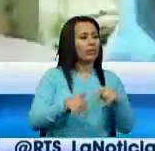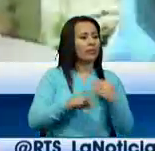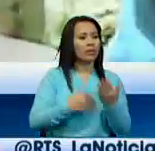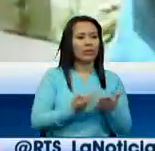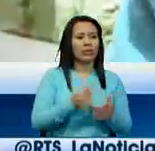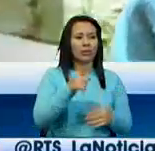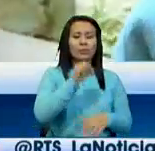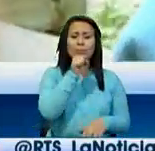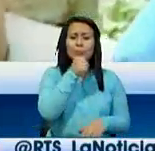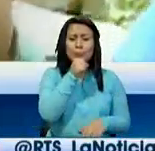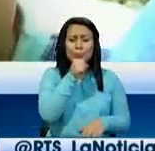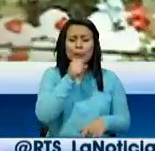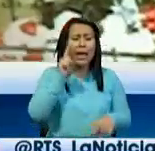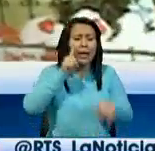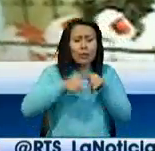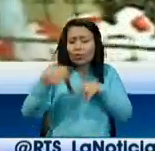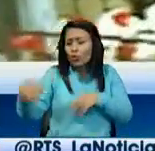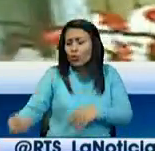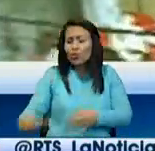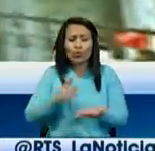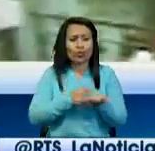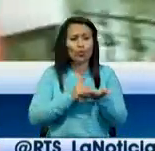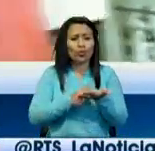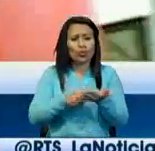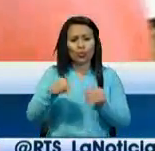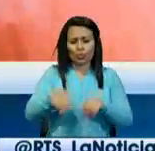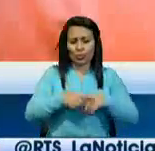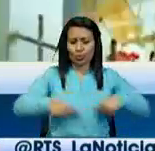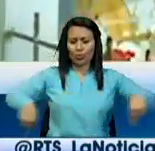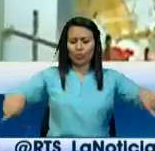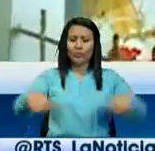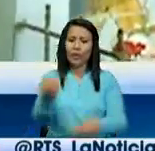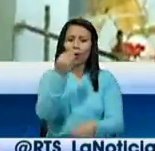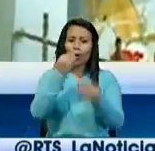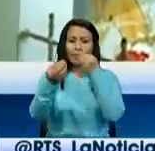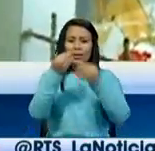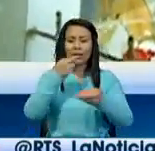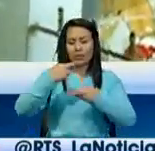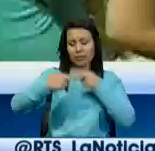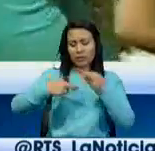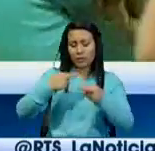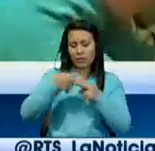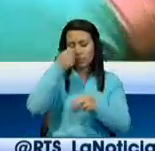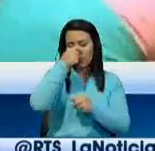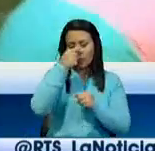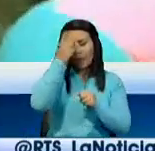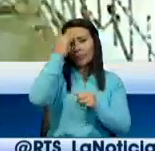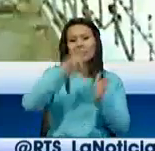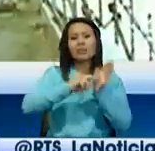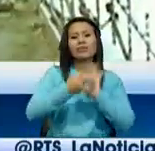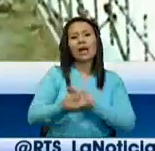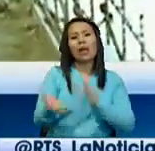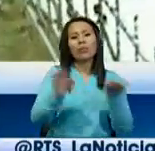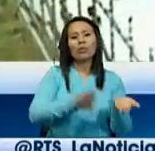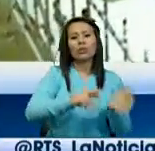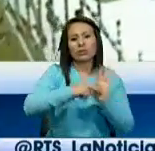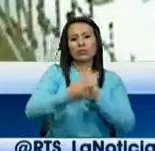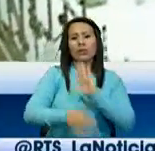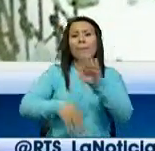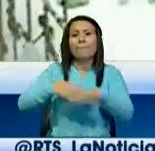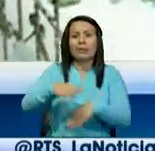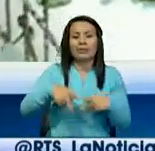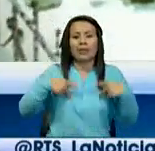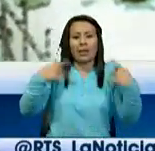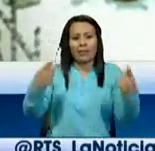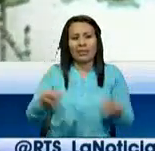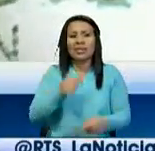más ancianos hasta más pequeños, se reúnen en el lecho a rezar, comer y beber. Lo hacen porque consideran que la muerte es el paso a otra vida